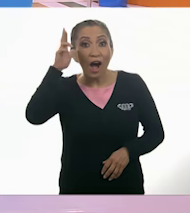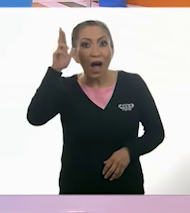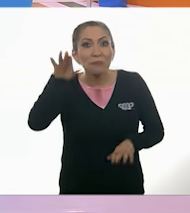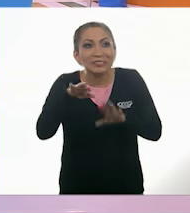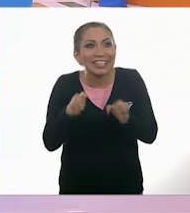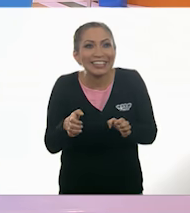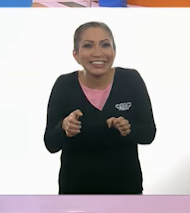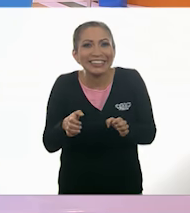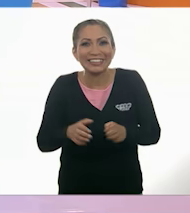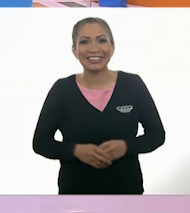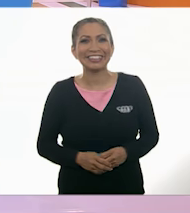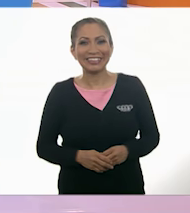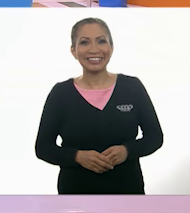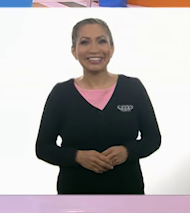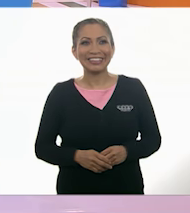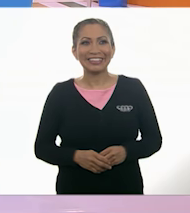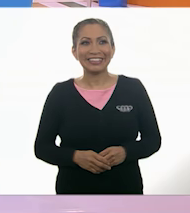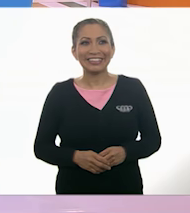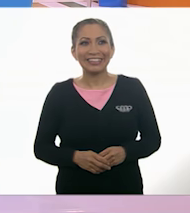¿Cómo están?